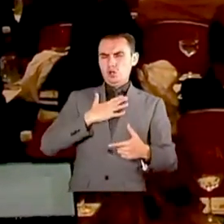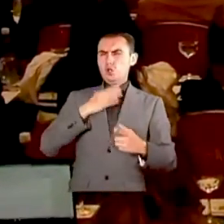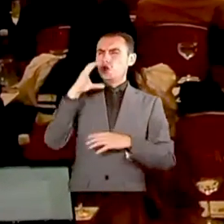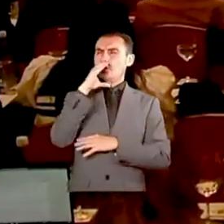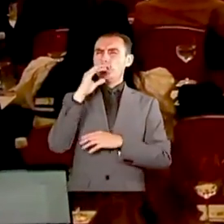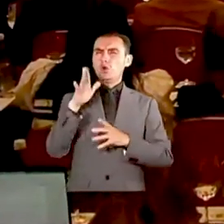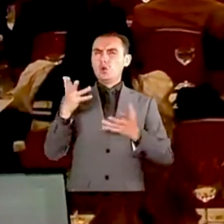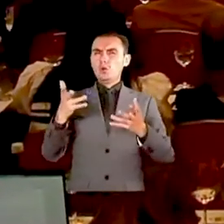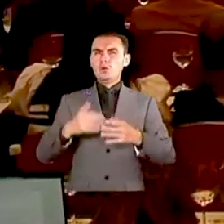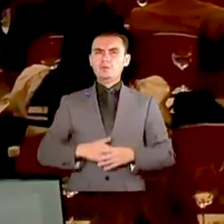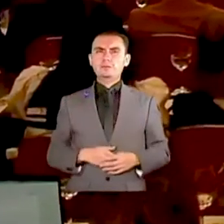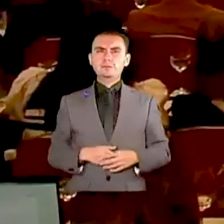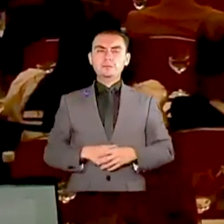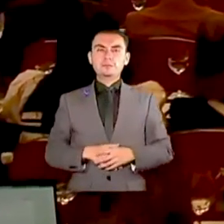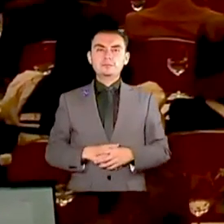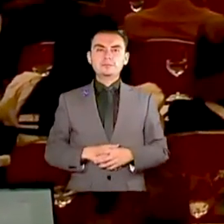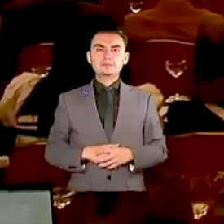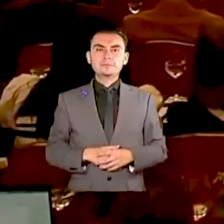colombiana? Sí.